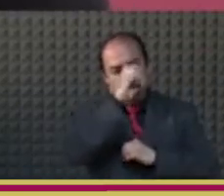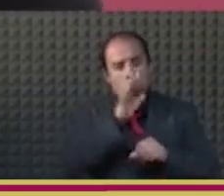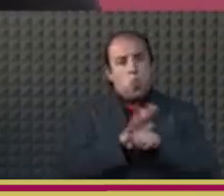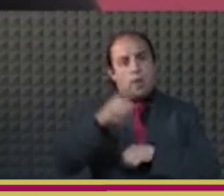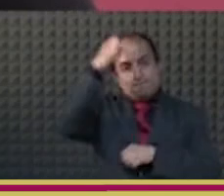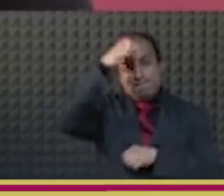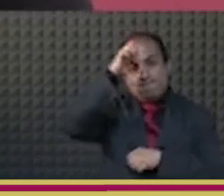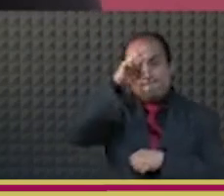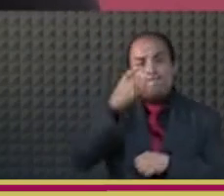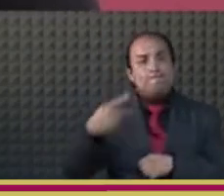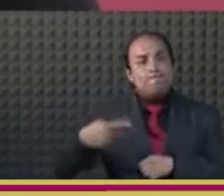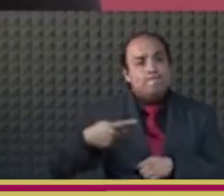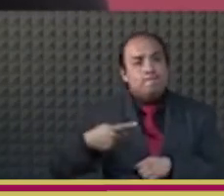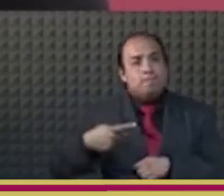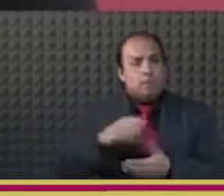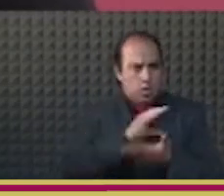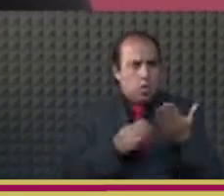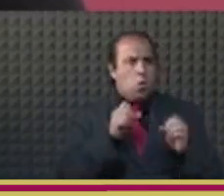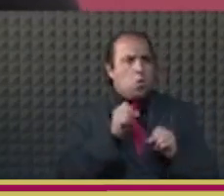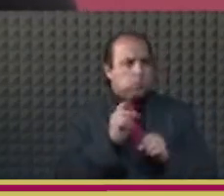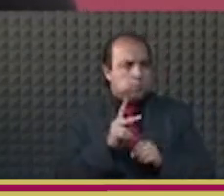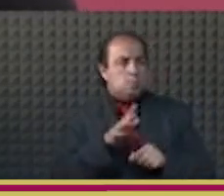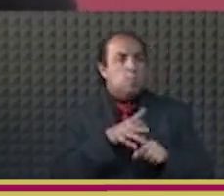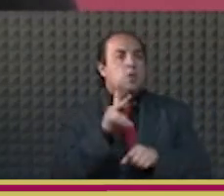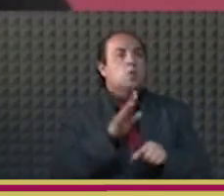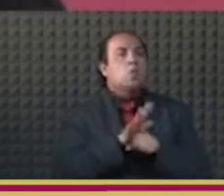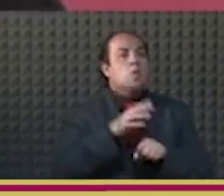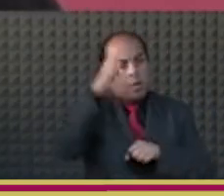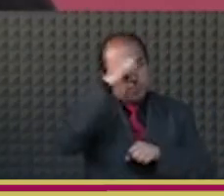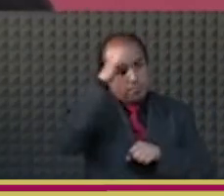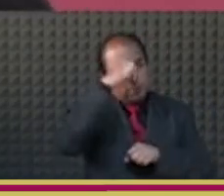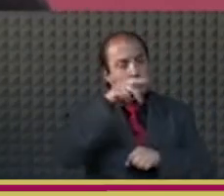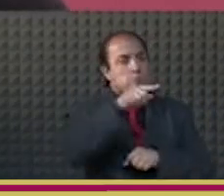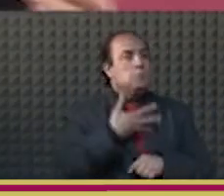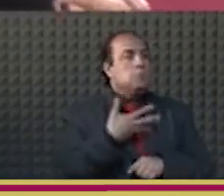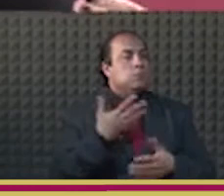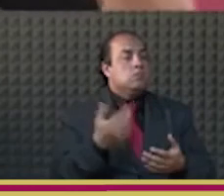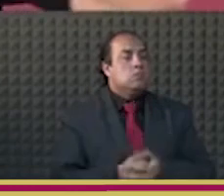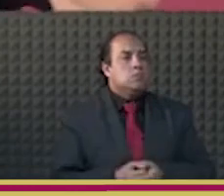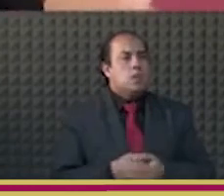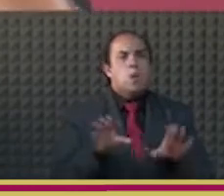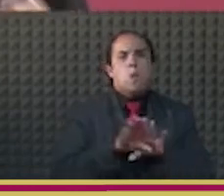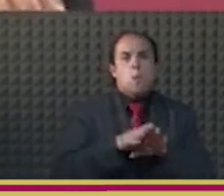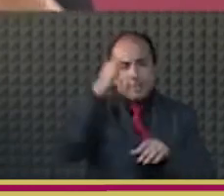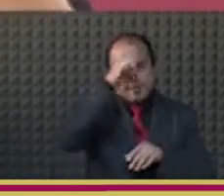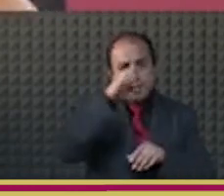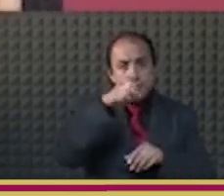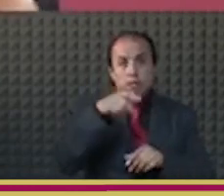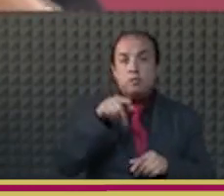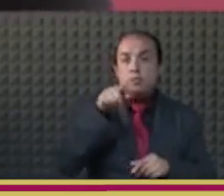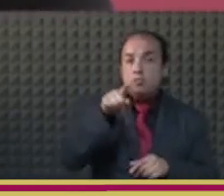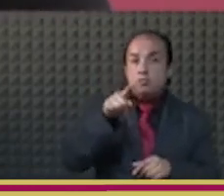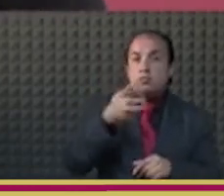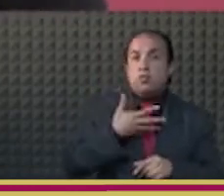tu experiencia? O sea, te contrato, pero ¿qué experiencia tienes? ¿Y cómo se va a tener experiencia si no se ha tenido